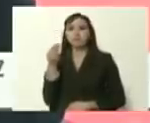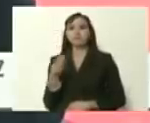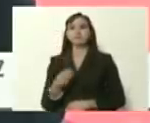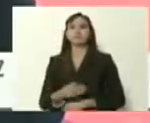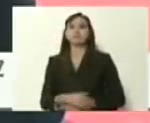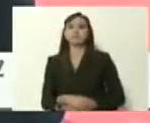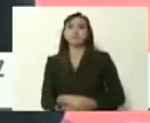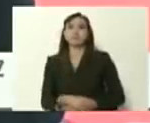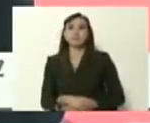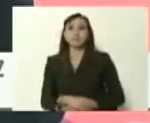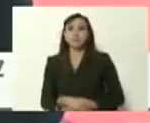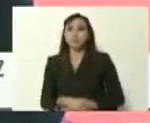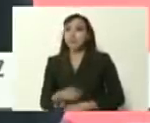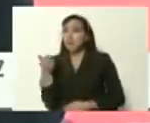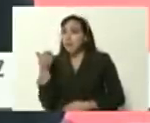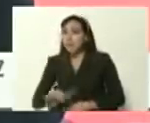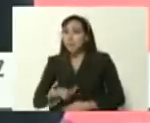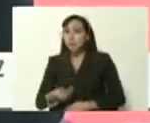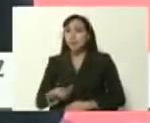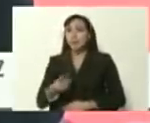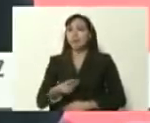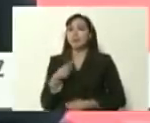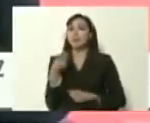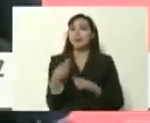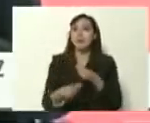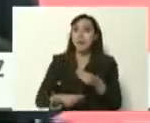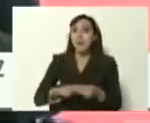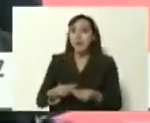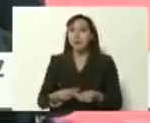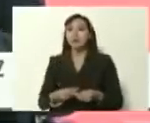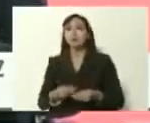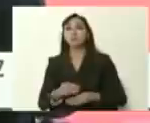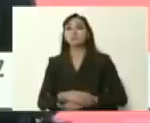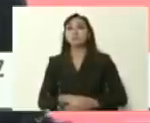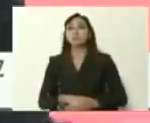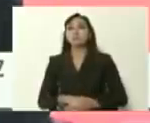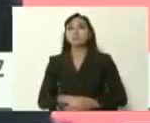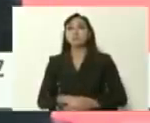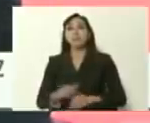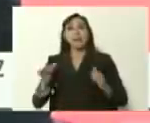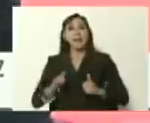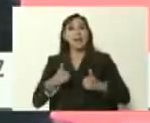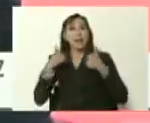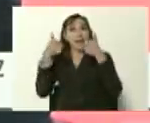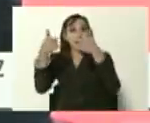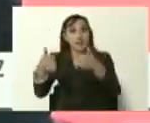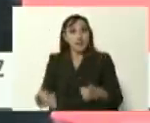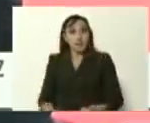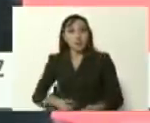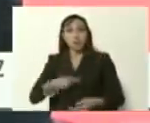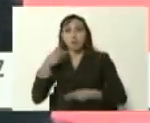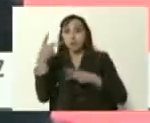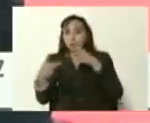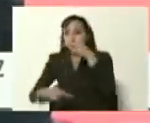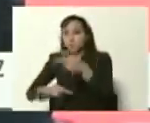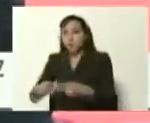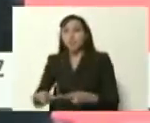más importantes que han aparecido en esto, que todavía es un inicio del proceso de